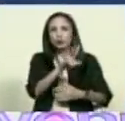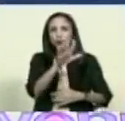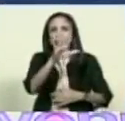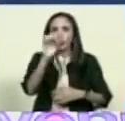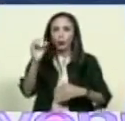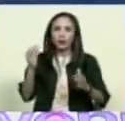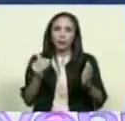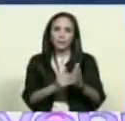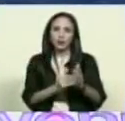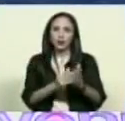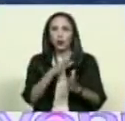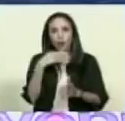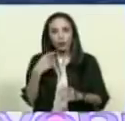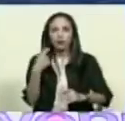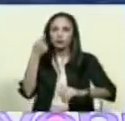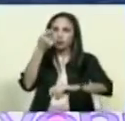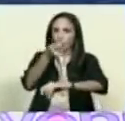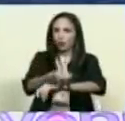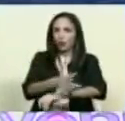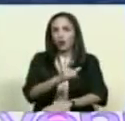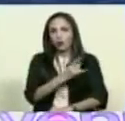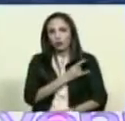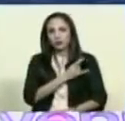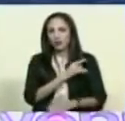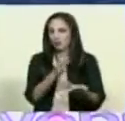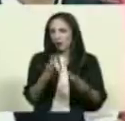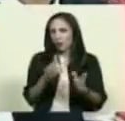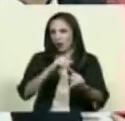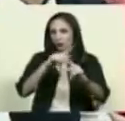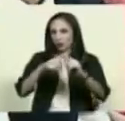jóvenes se nos gradúen en las universidades, aproximadamente.